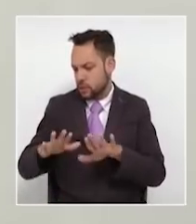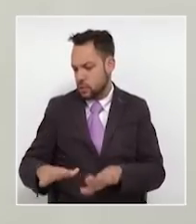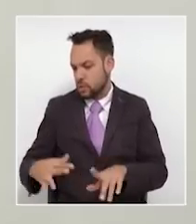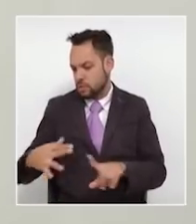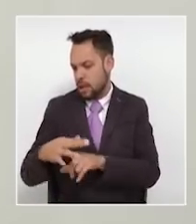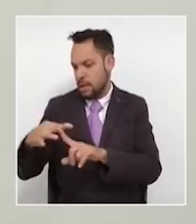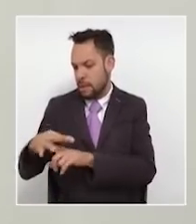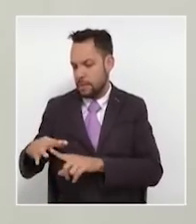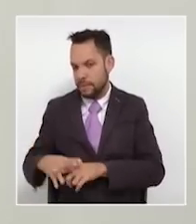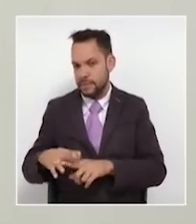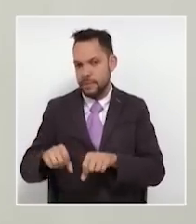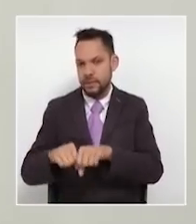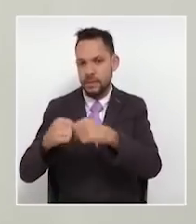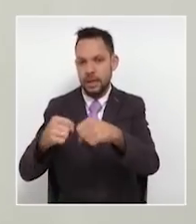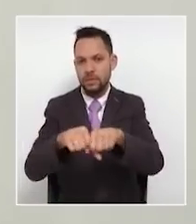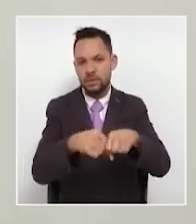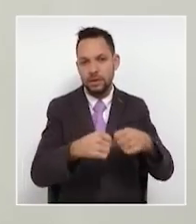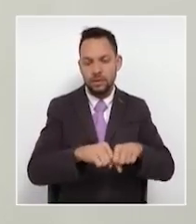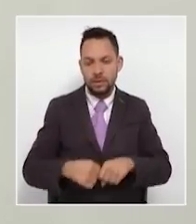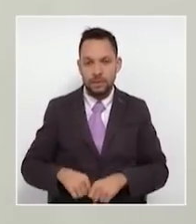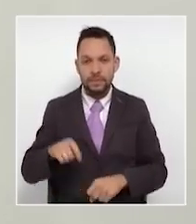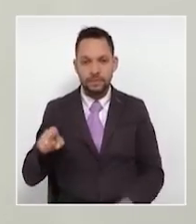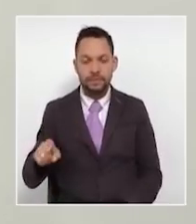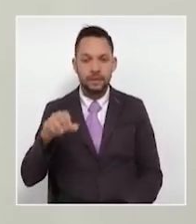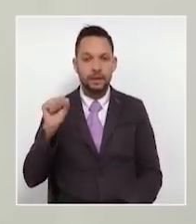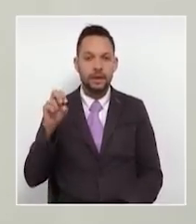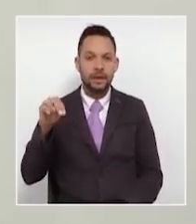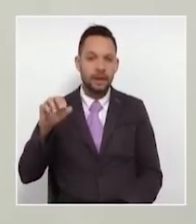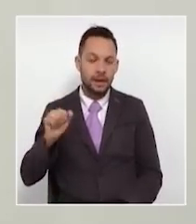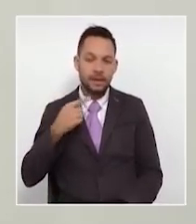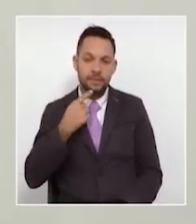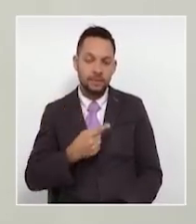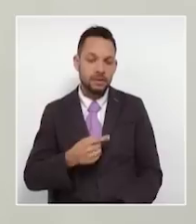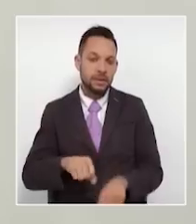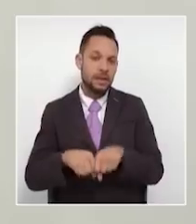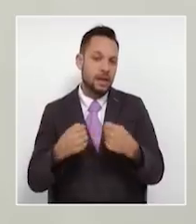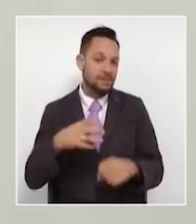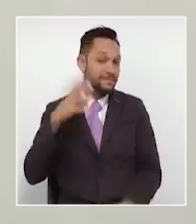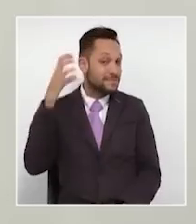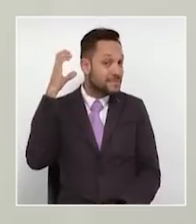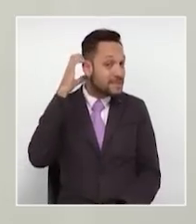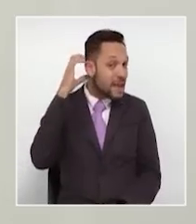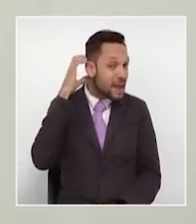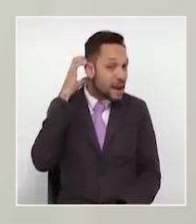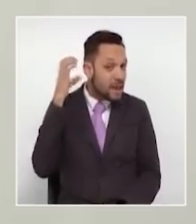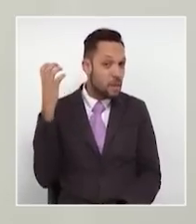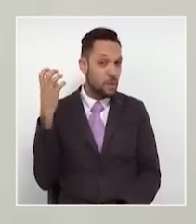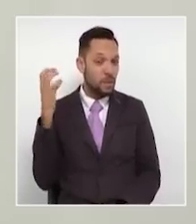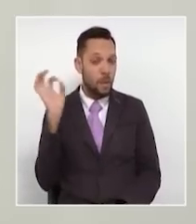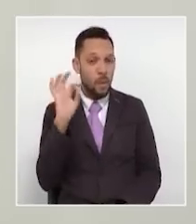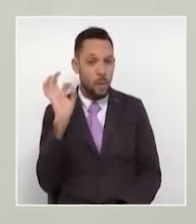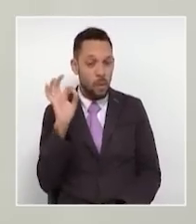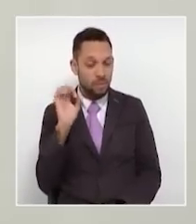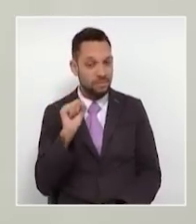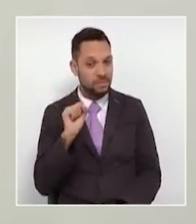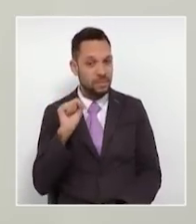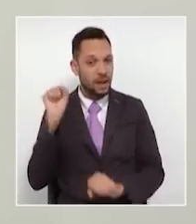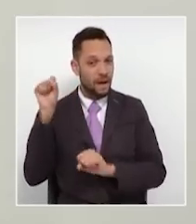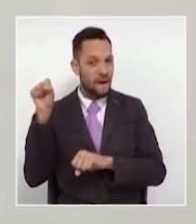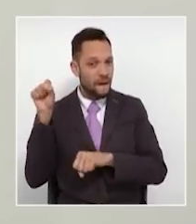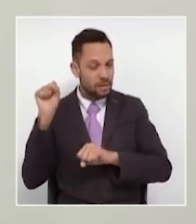autora ana milena afecta al cerebro a unos en la memoria a otros en sus capacidades